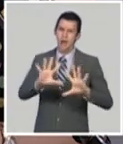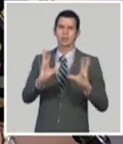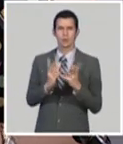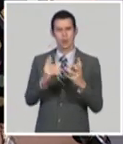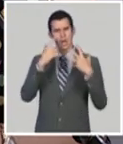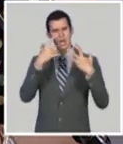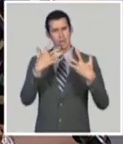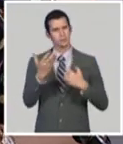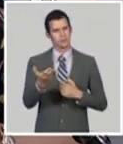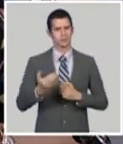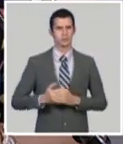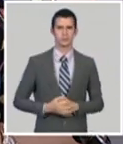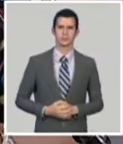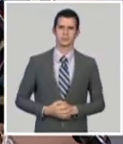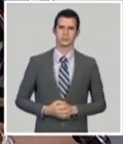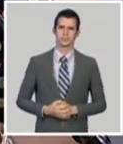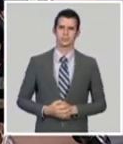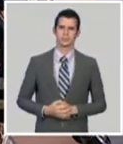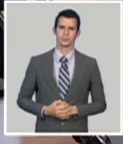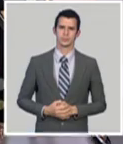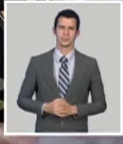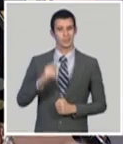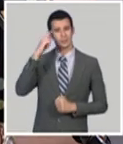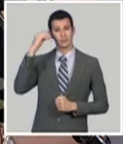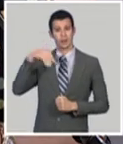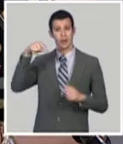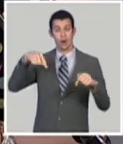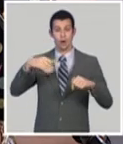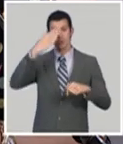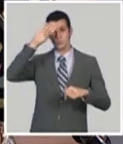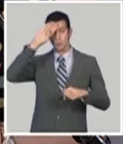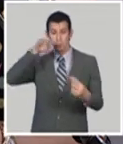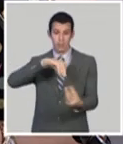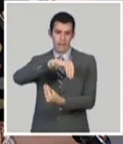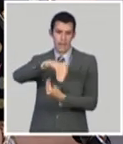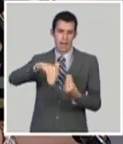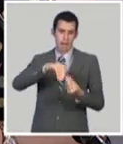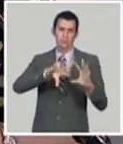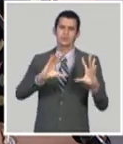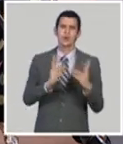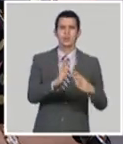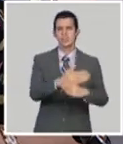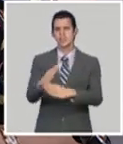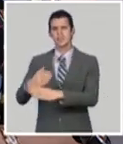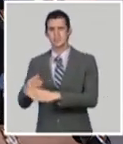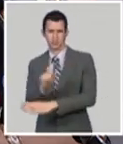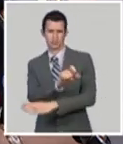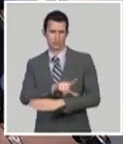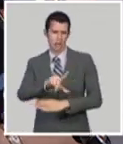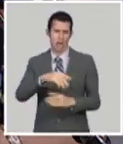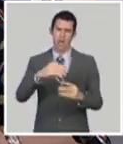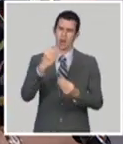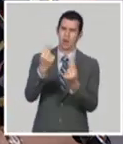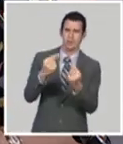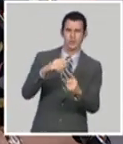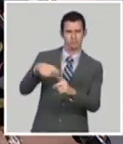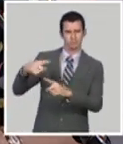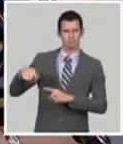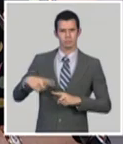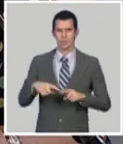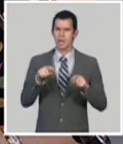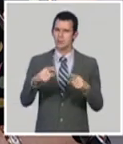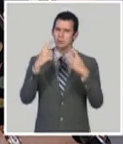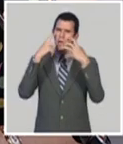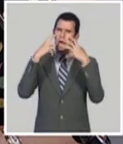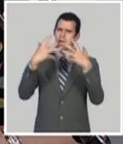avance en la tarea de ordenamiento y en las transformaciones tan profundas y de amplio alcance que